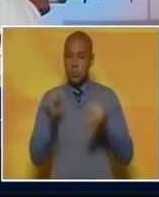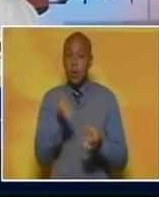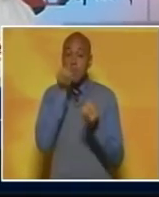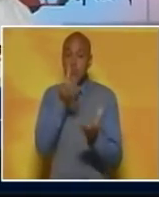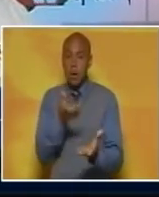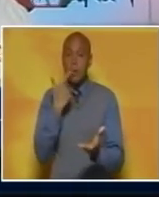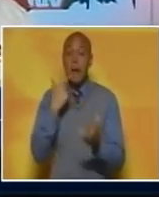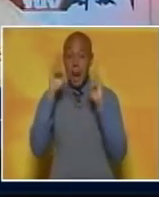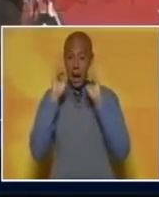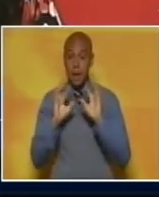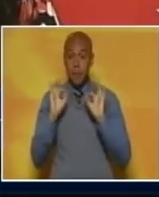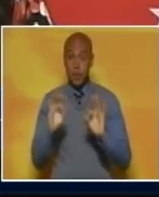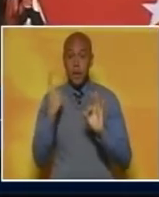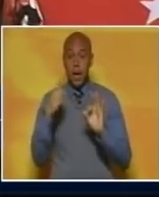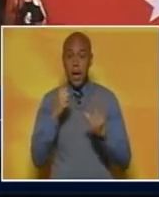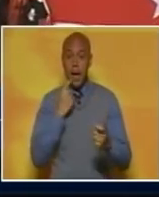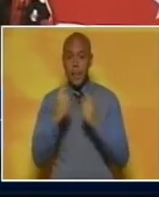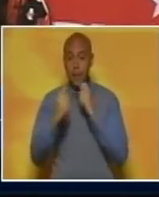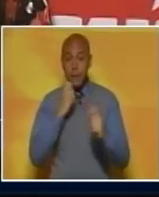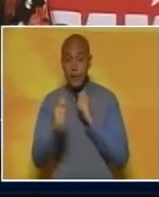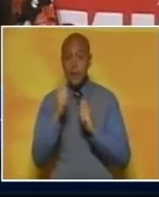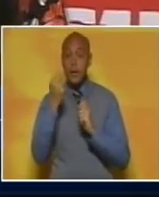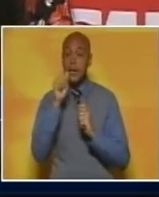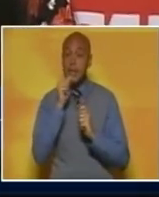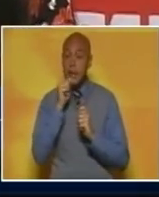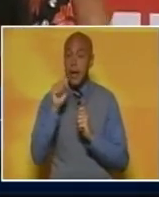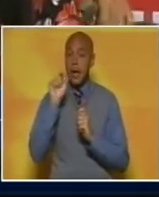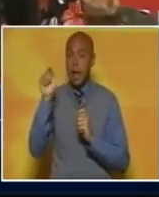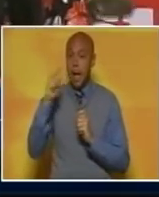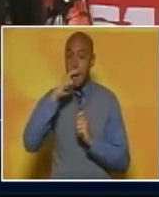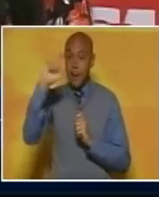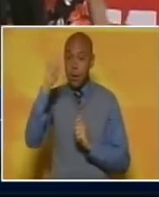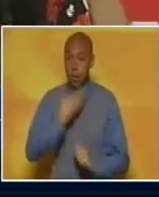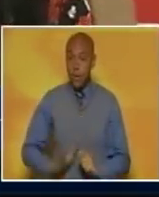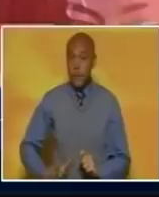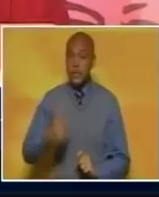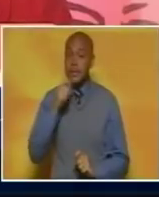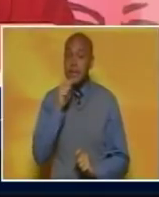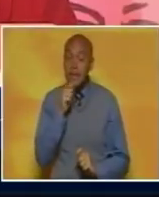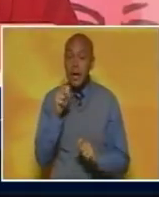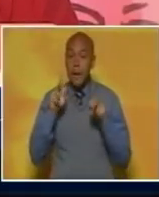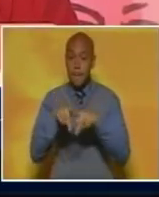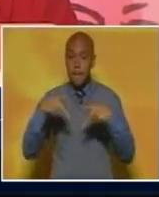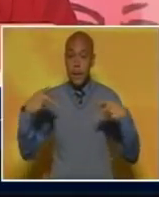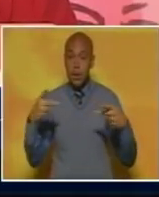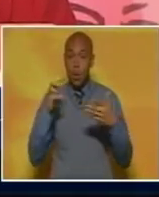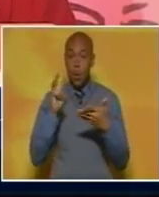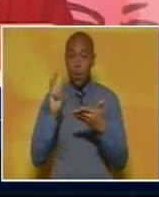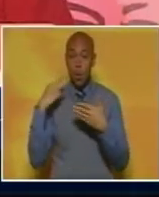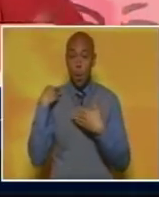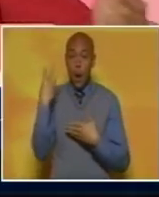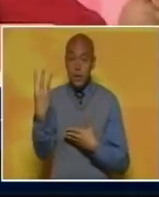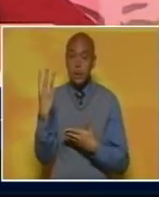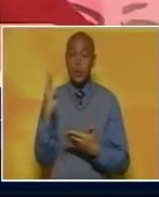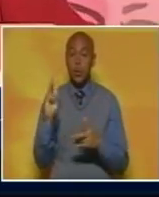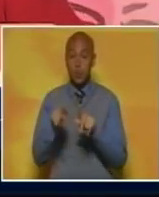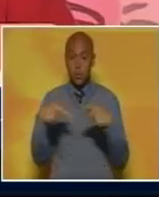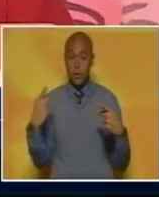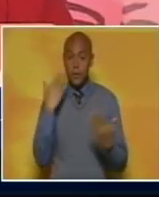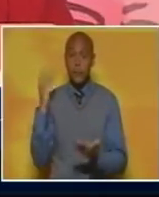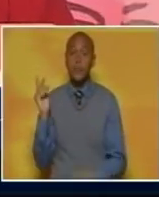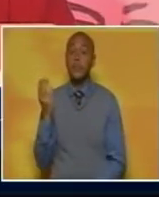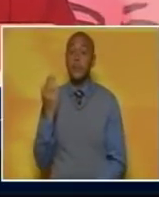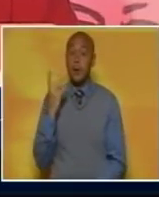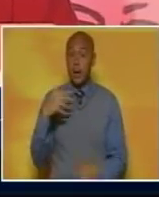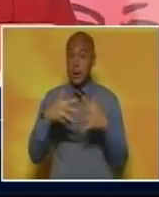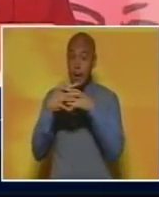franca referencia a la entrevista realizada al presidente Nicolás Maduro por el diario norteamericano The Washington Post. Estados Unidos ha